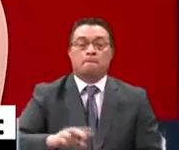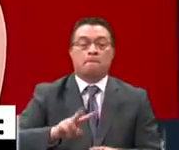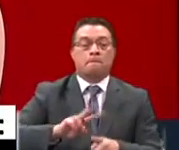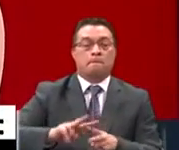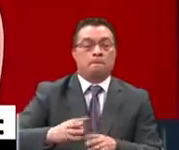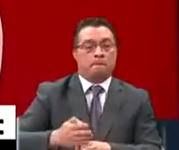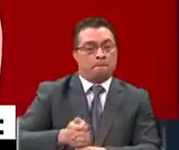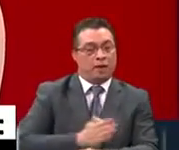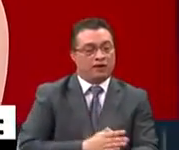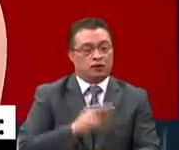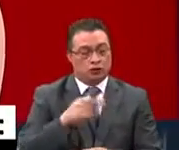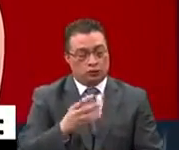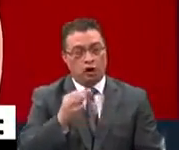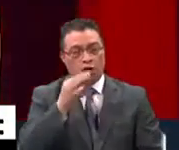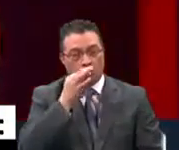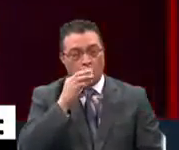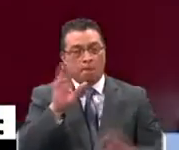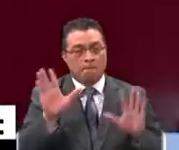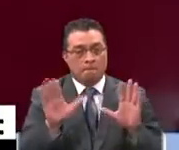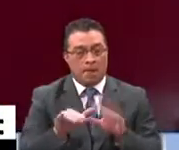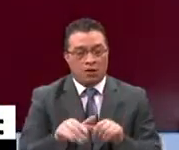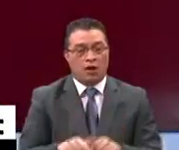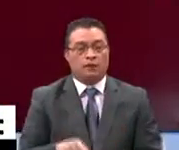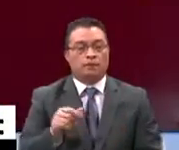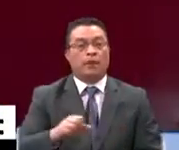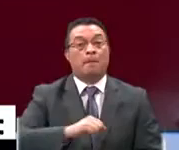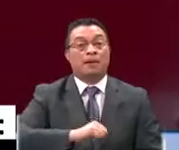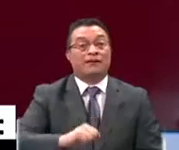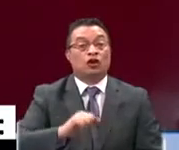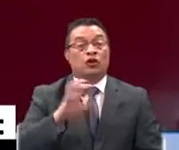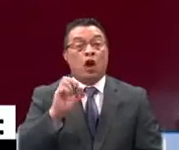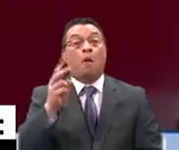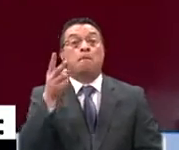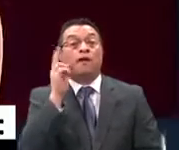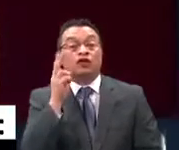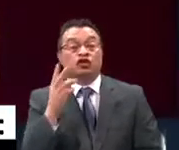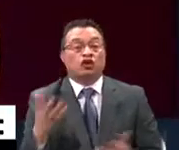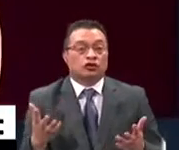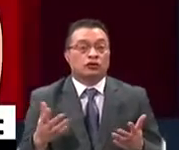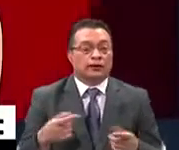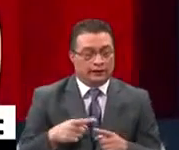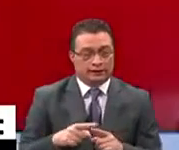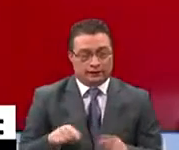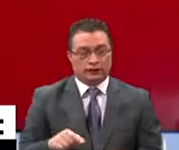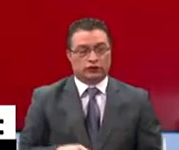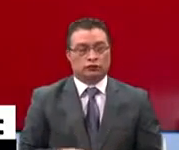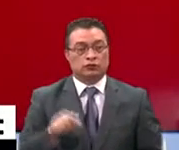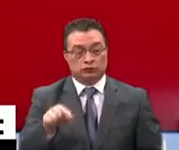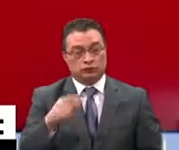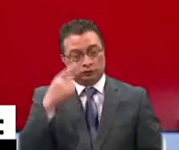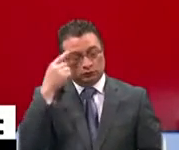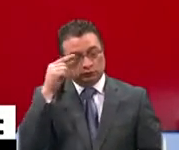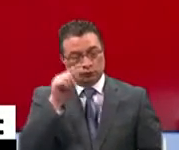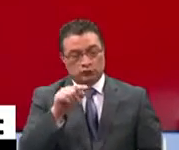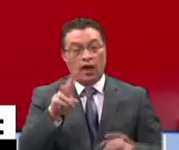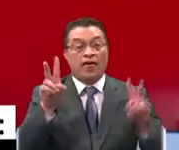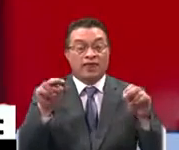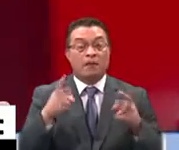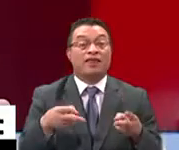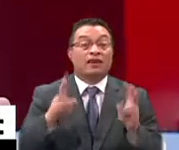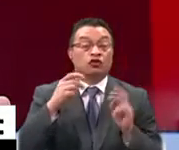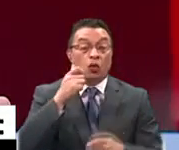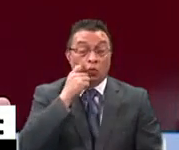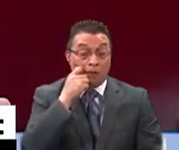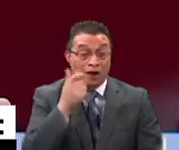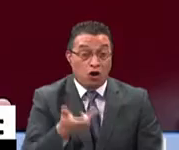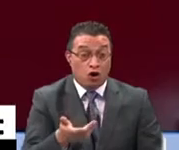hay que tener en torno al consumo de la marihuana. Prevenciones más que prohibiciones, derechamente. Prevenciones más que prohibición. Entonces, ¿el foco pasa por temas de derechos humanos, por